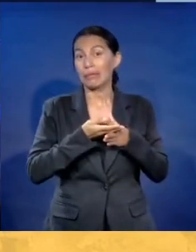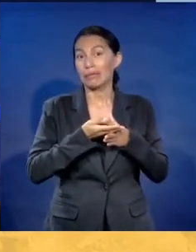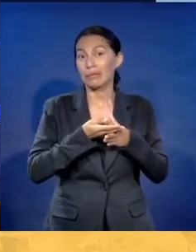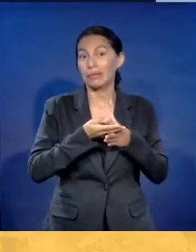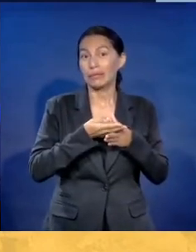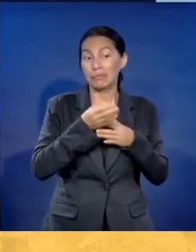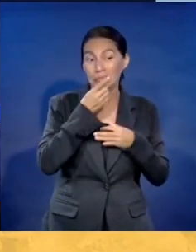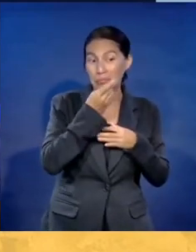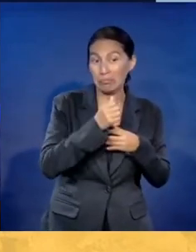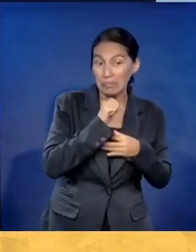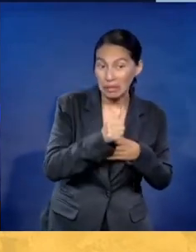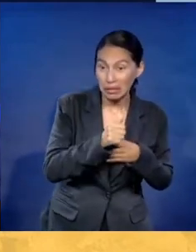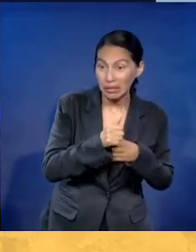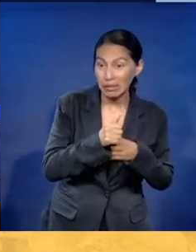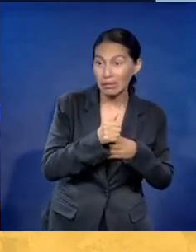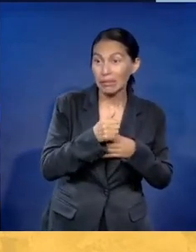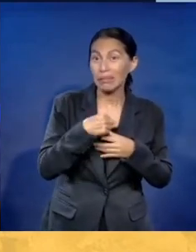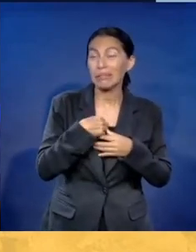entonces